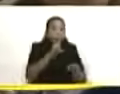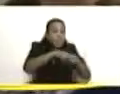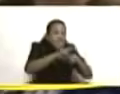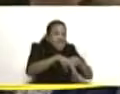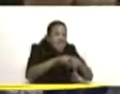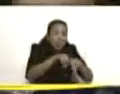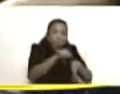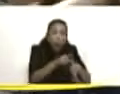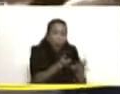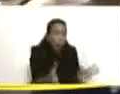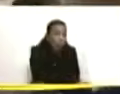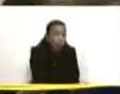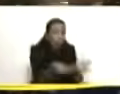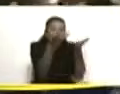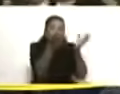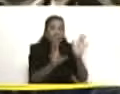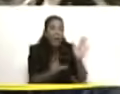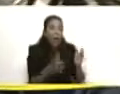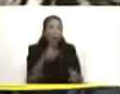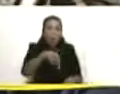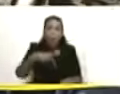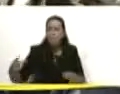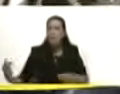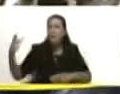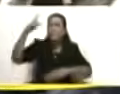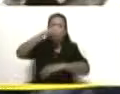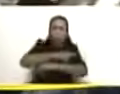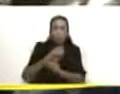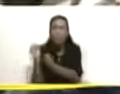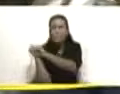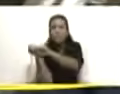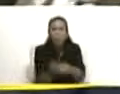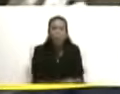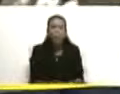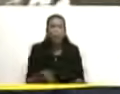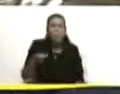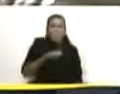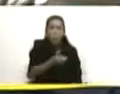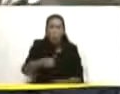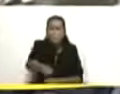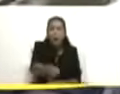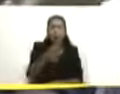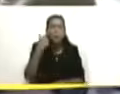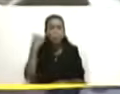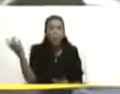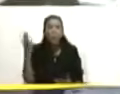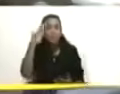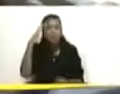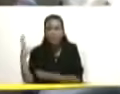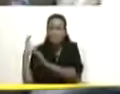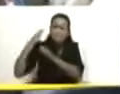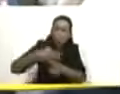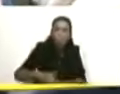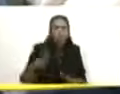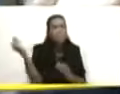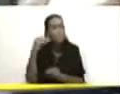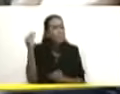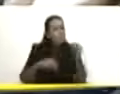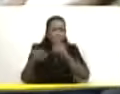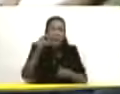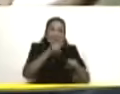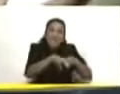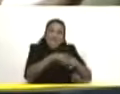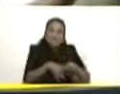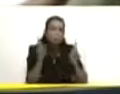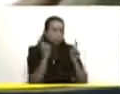patria a esos nuevos, hay nuevas Yulimar Rojas, Ronald Acuña, Soteldo, que están por allí y que este plan también desde muy